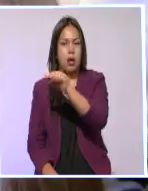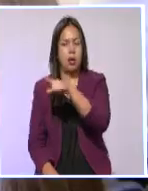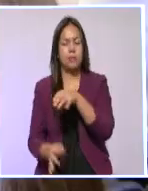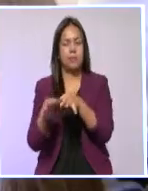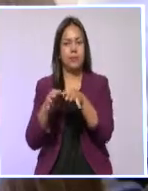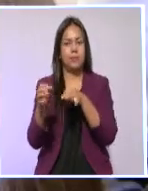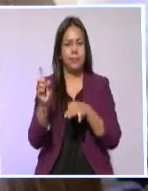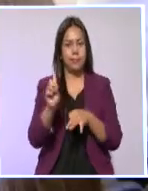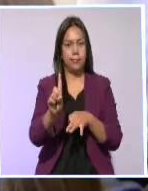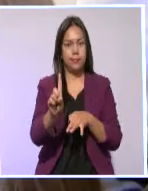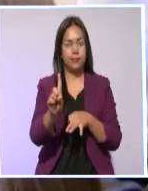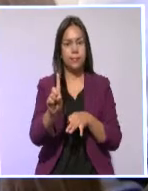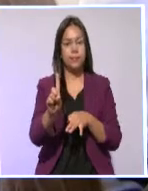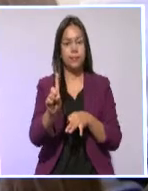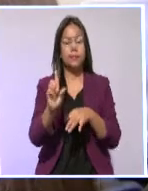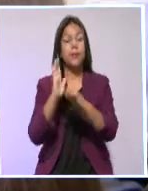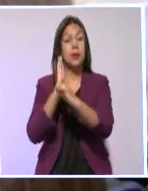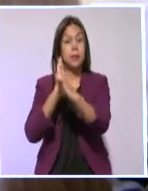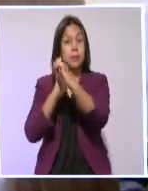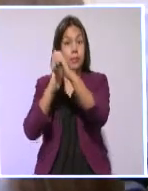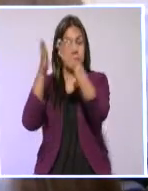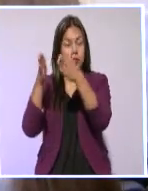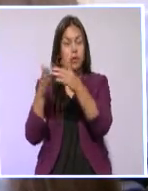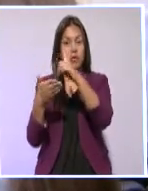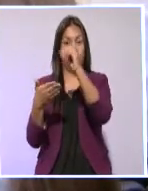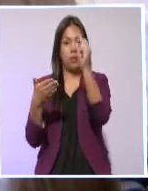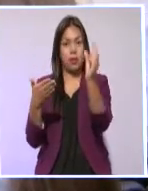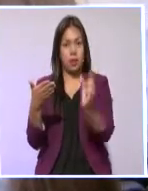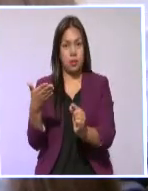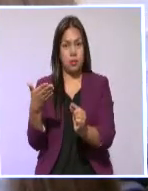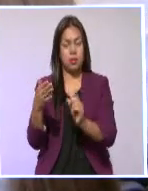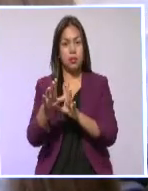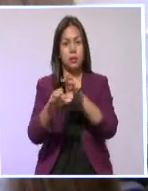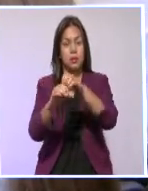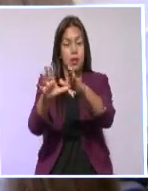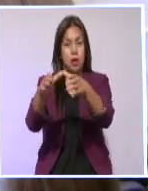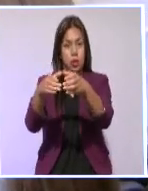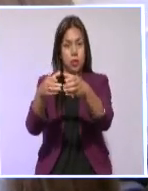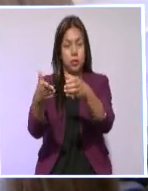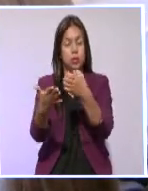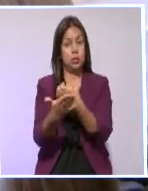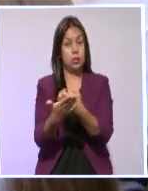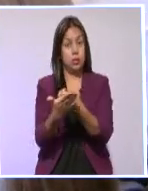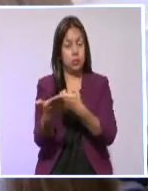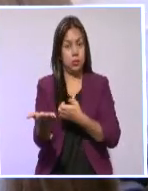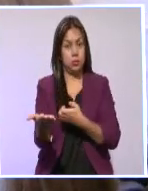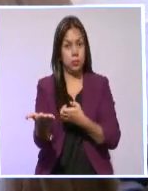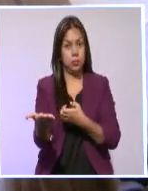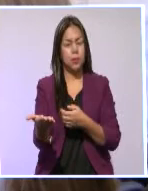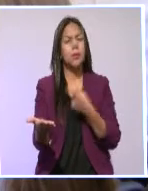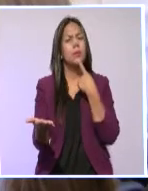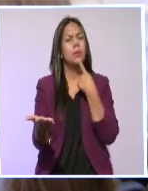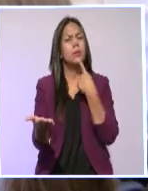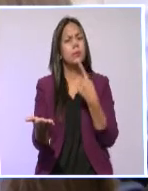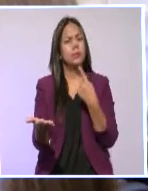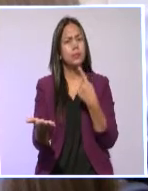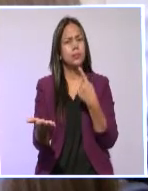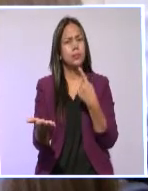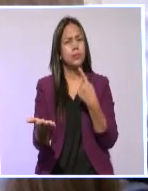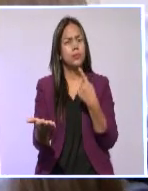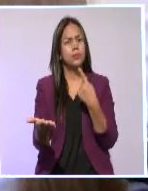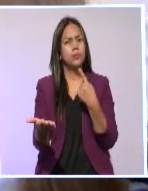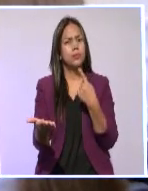La ministro de Finanzas en la Comisión de Régimen de lo Económico manifestó